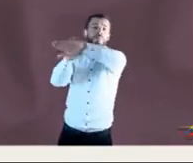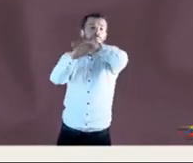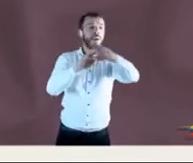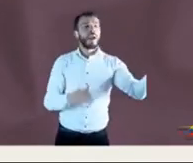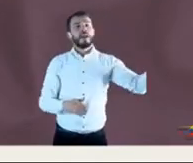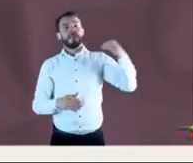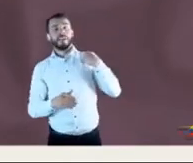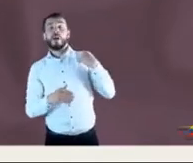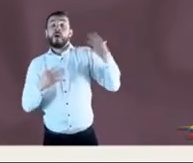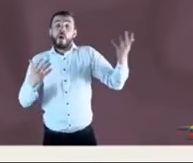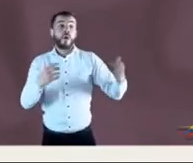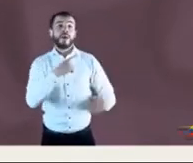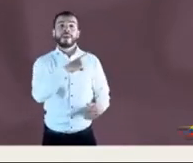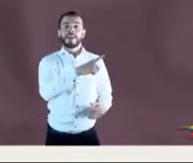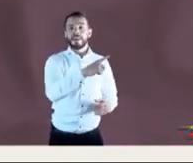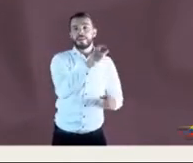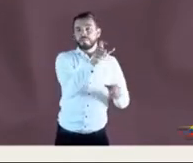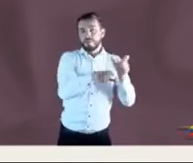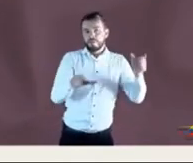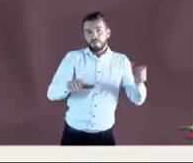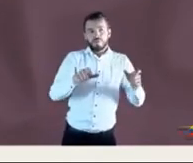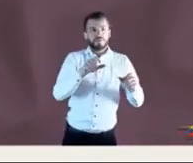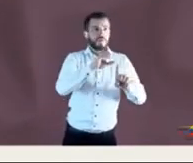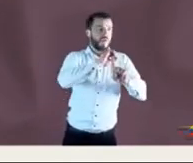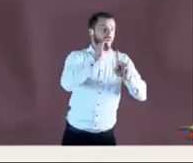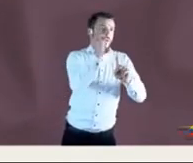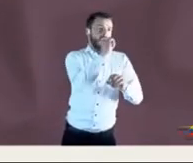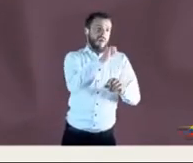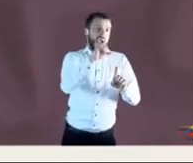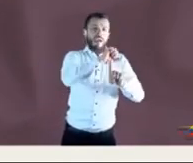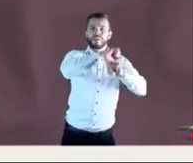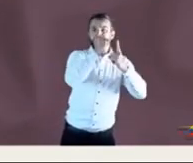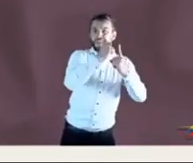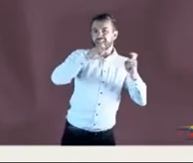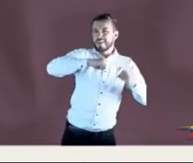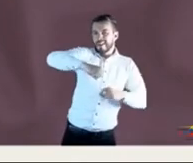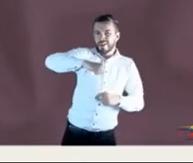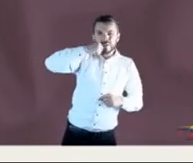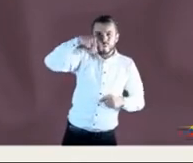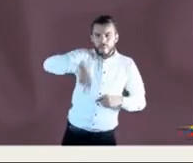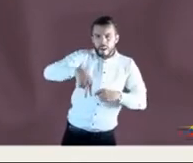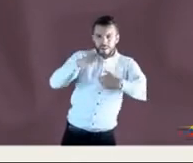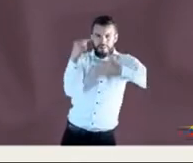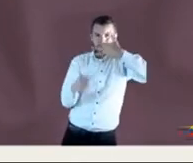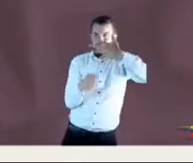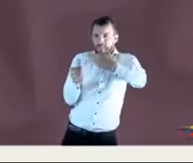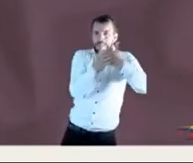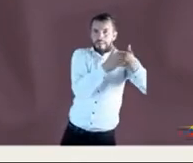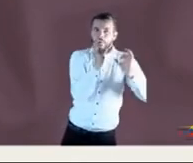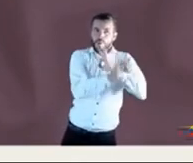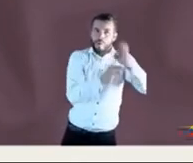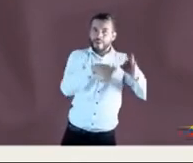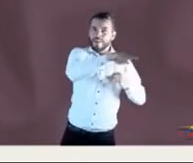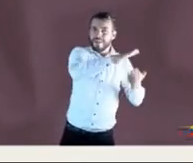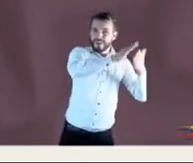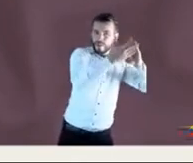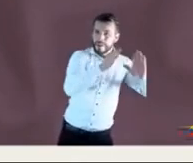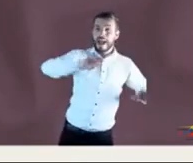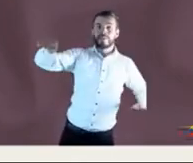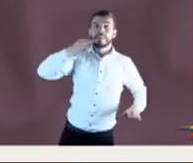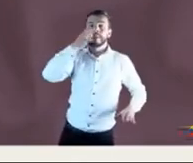y defensoras de derechos humanos. Volviendo a nuestras cifras, hemos seguido observando que los asesinatos